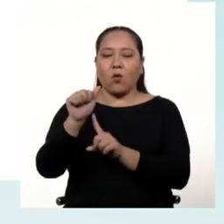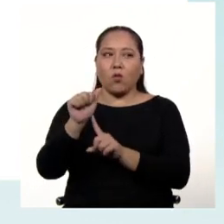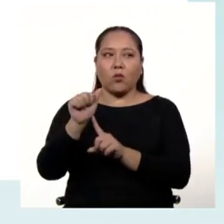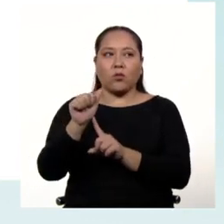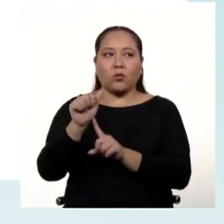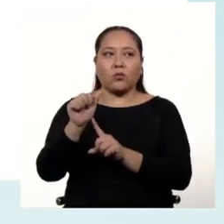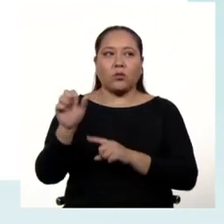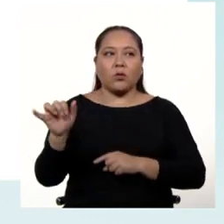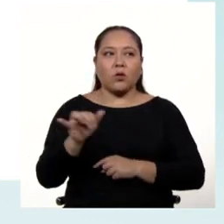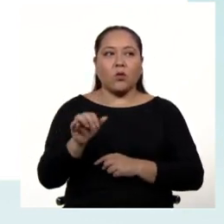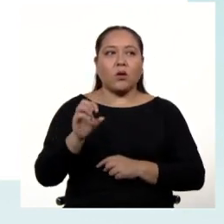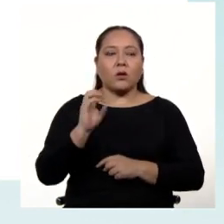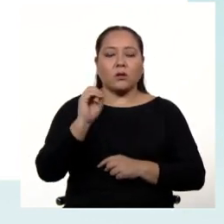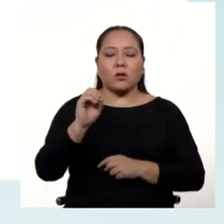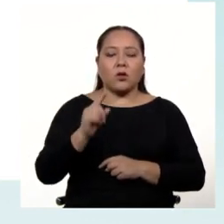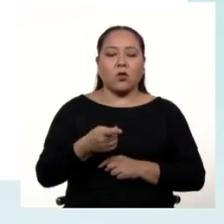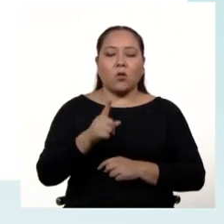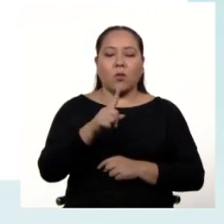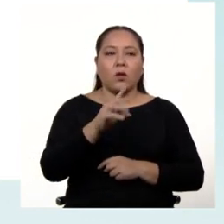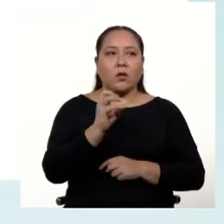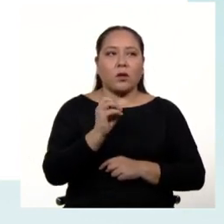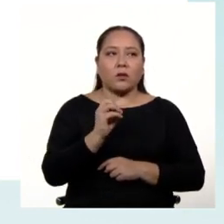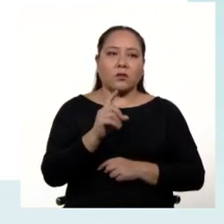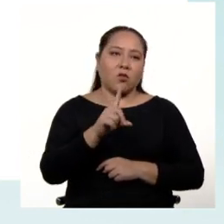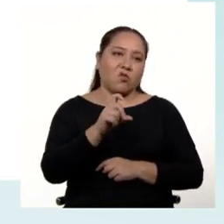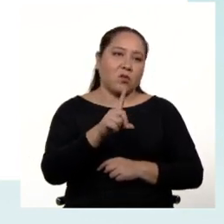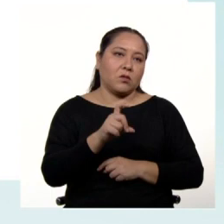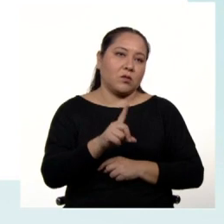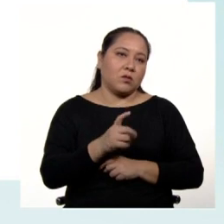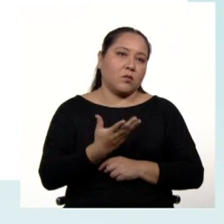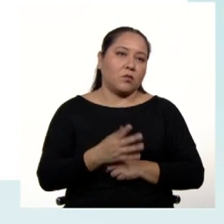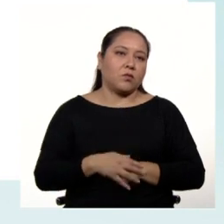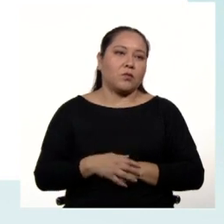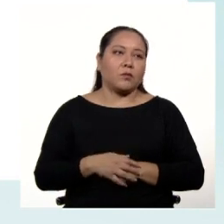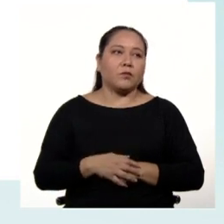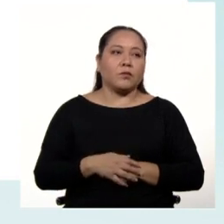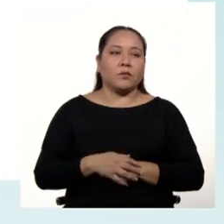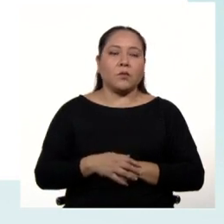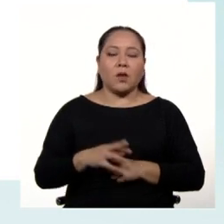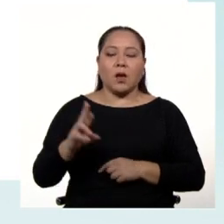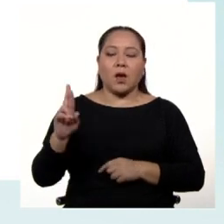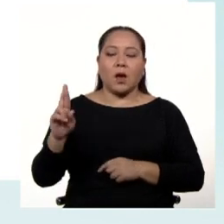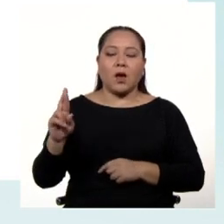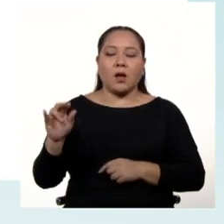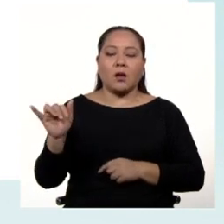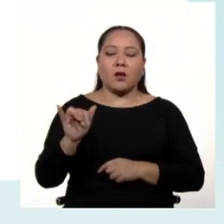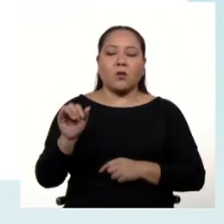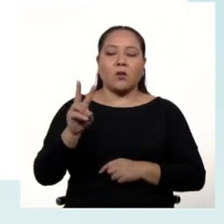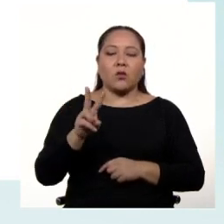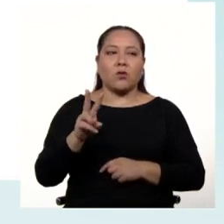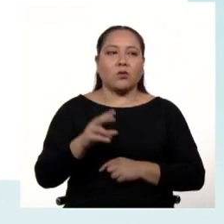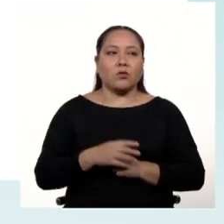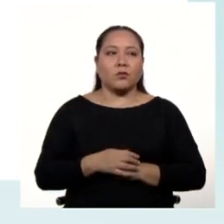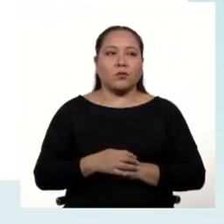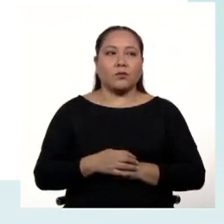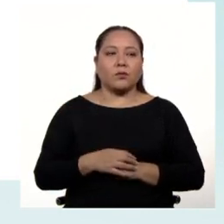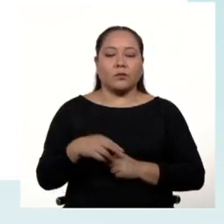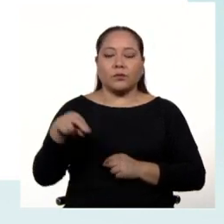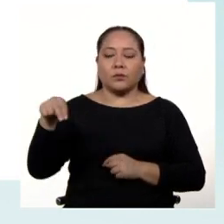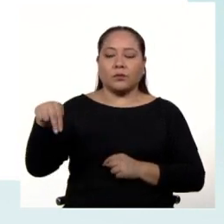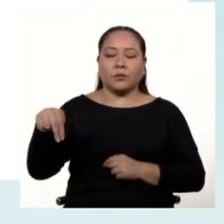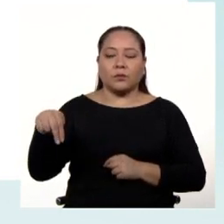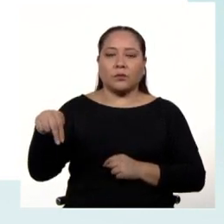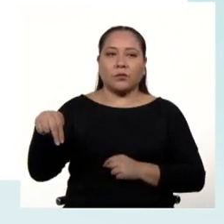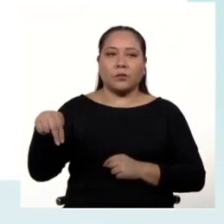sub 1 es 0,10 o 10 céntimos. La razón r es 2. El número